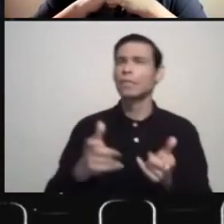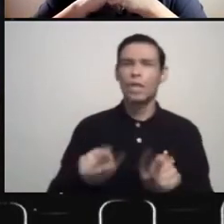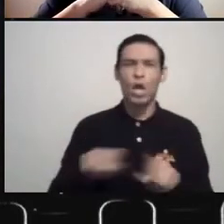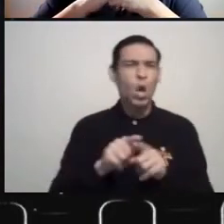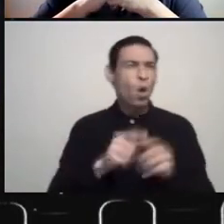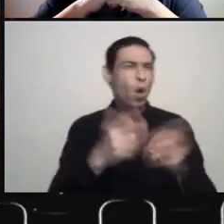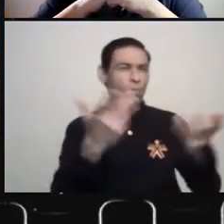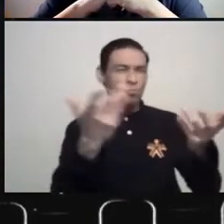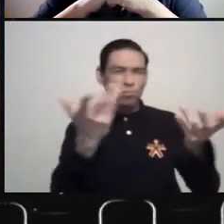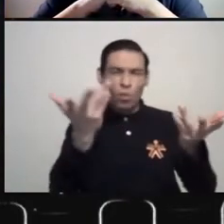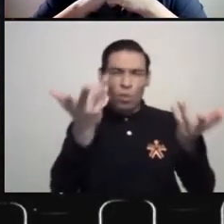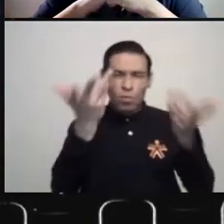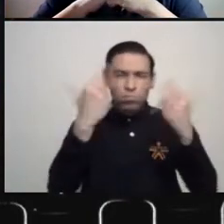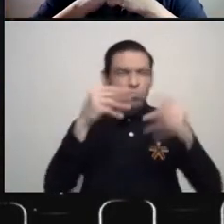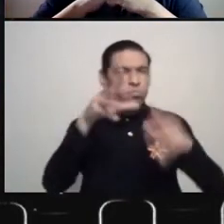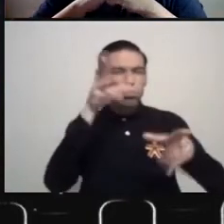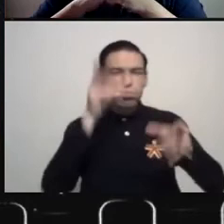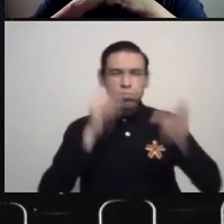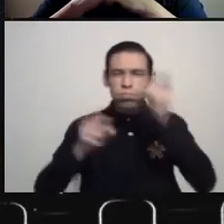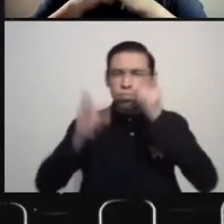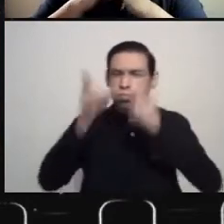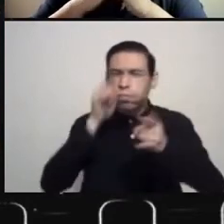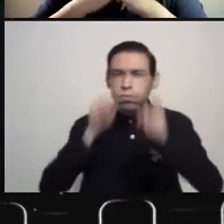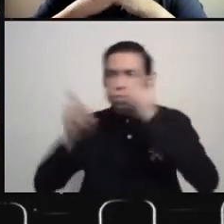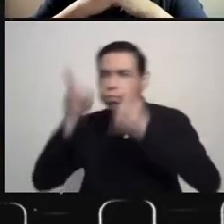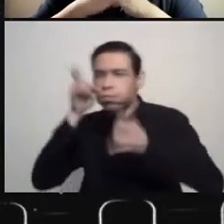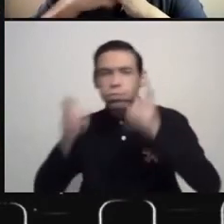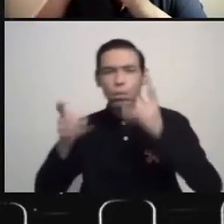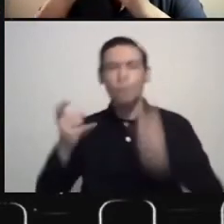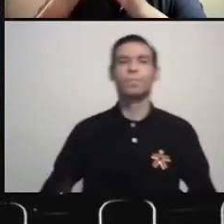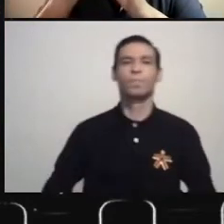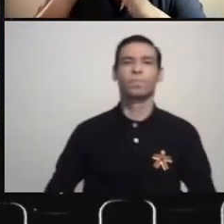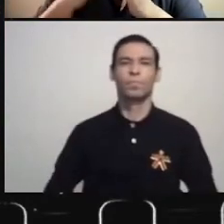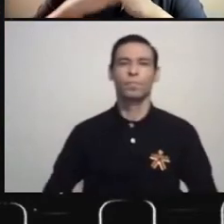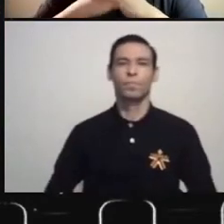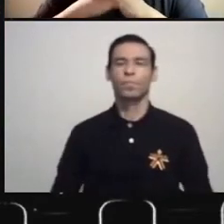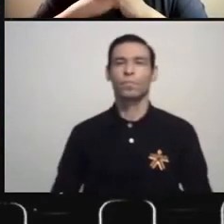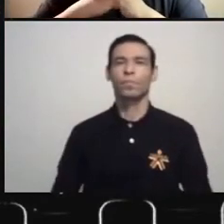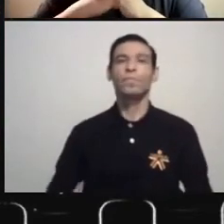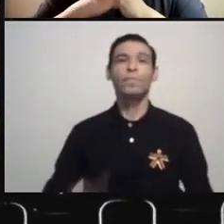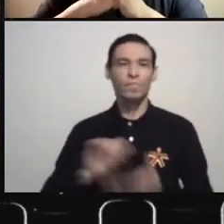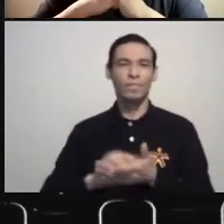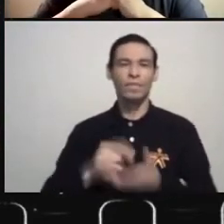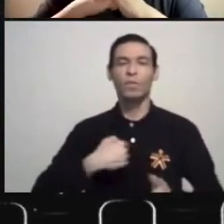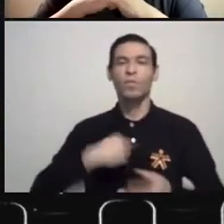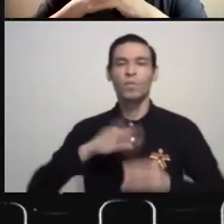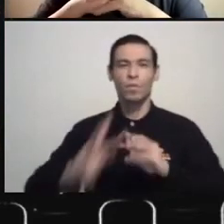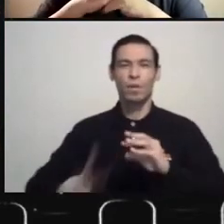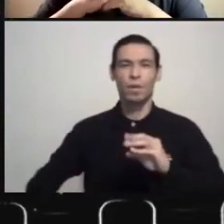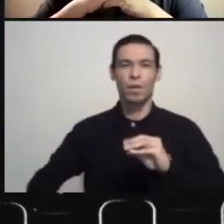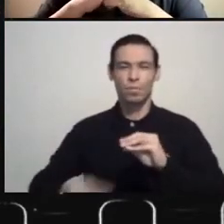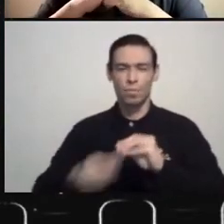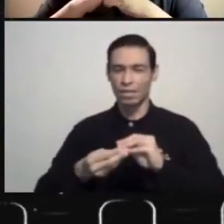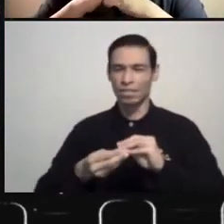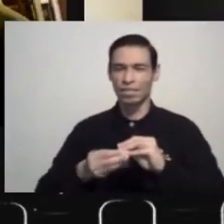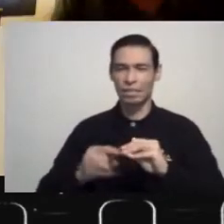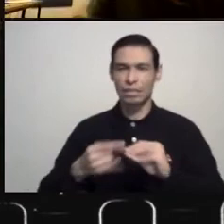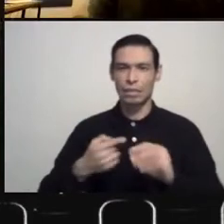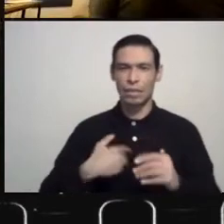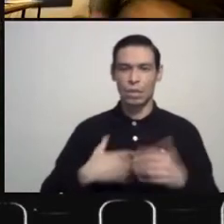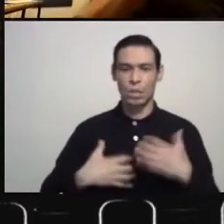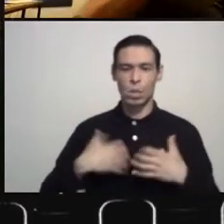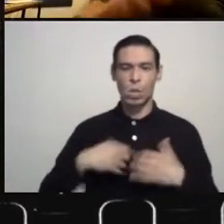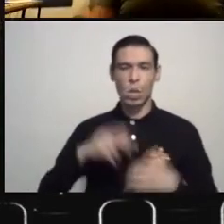tener mucha información. Y yo le añadiría una ñapita, no temer equivocarse, ¿no? También esto es